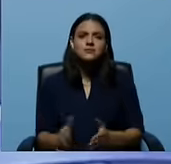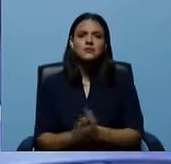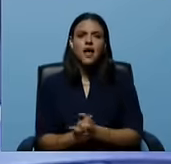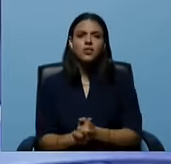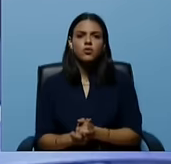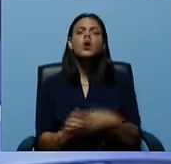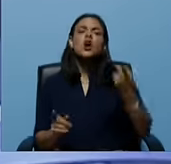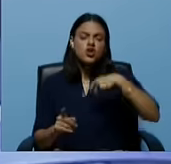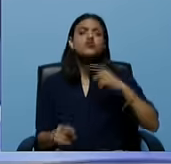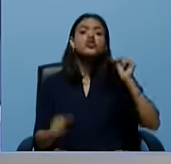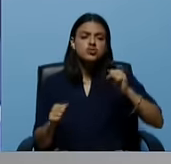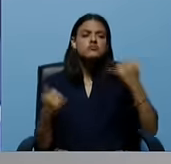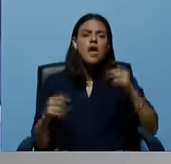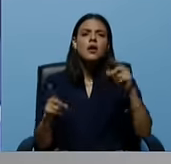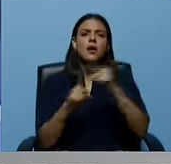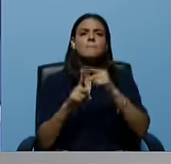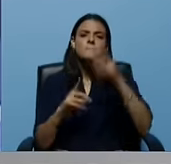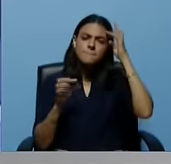palabra.